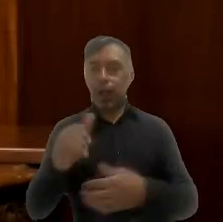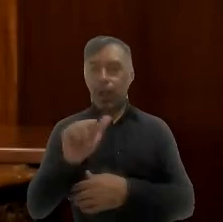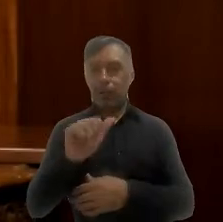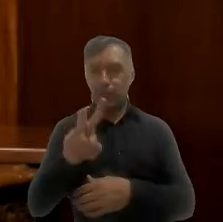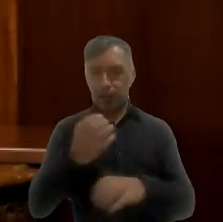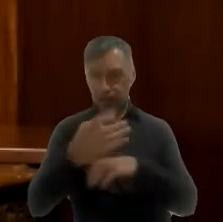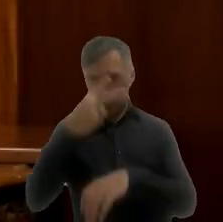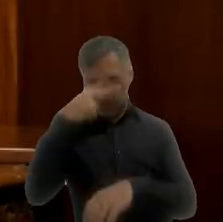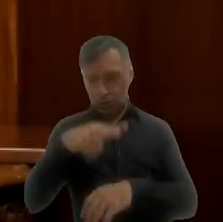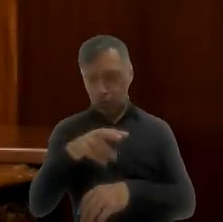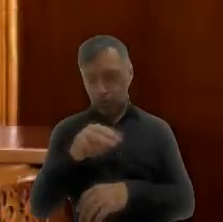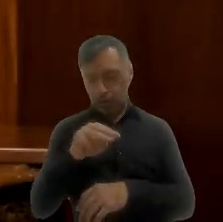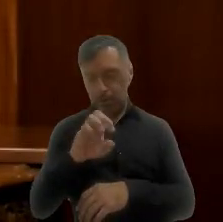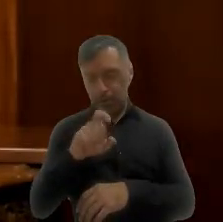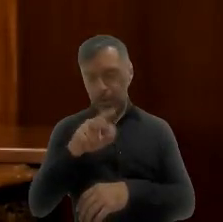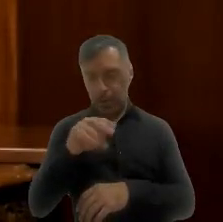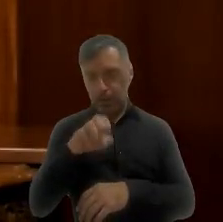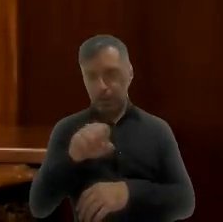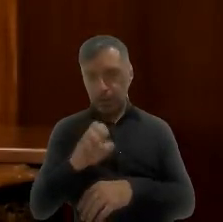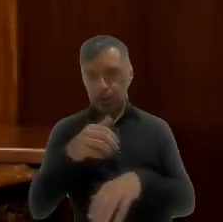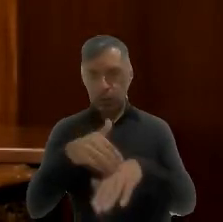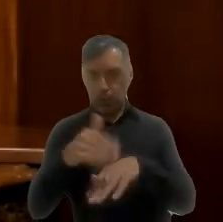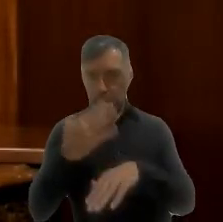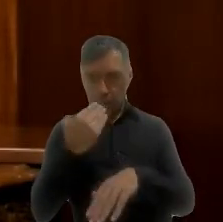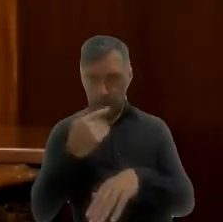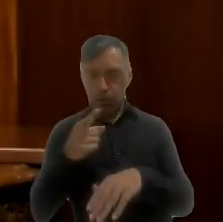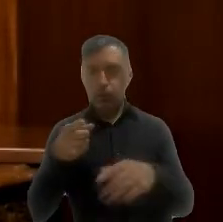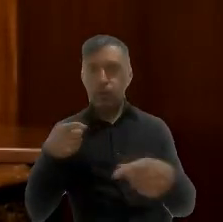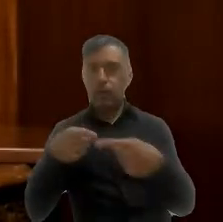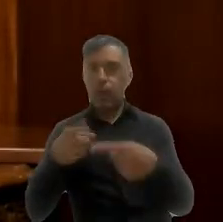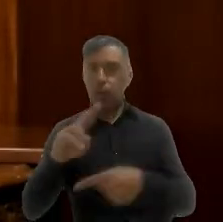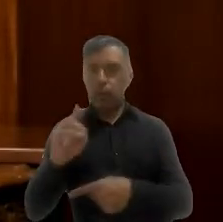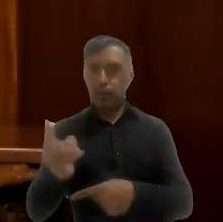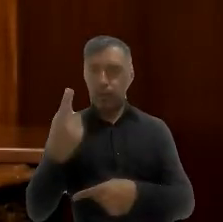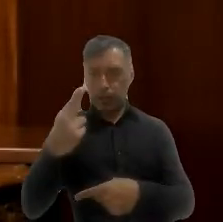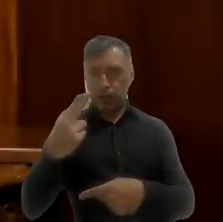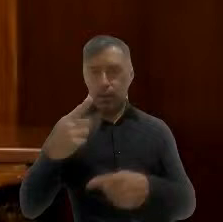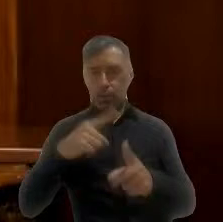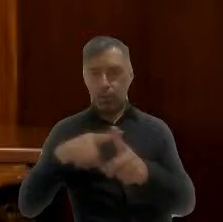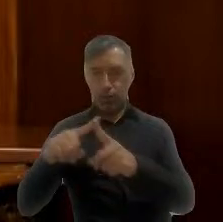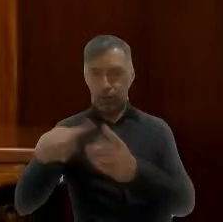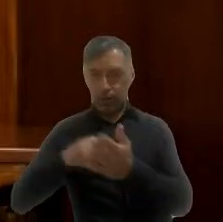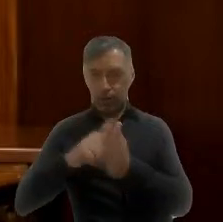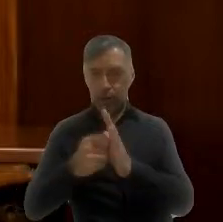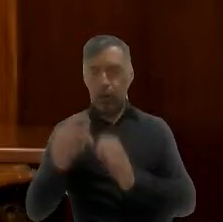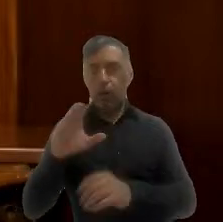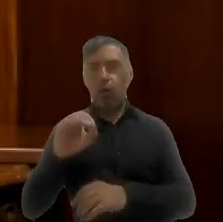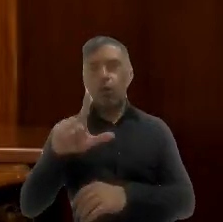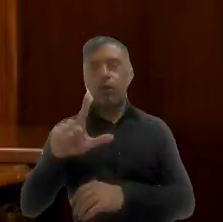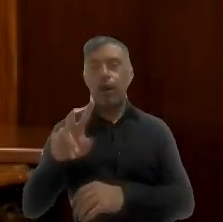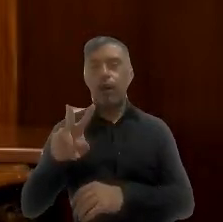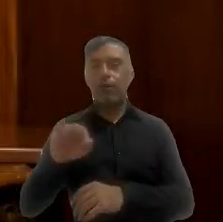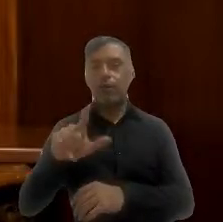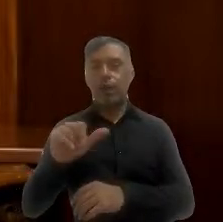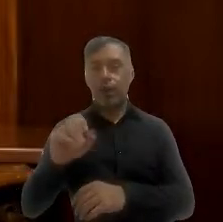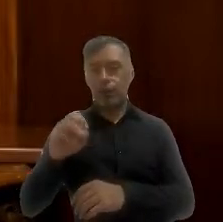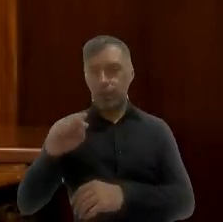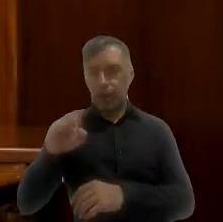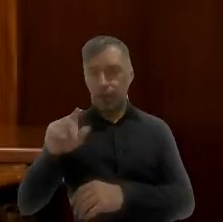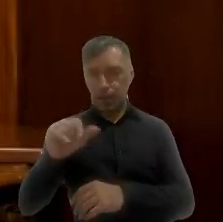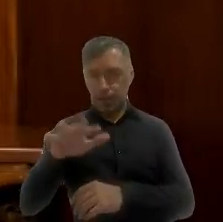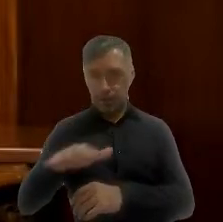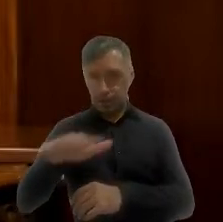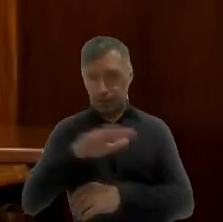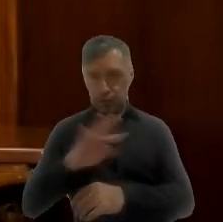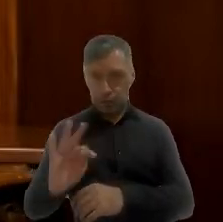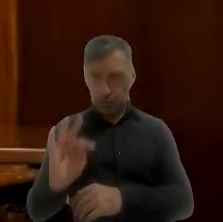esquina Universidad Politécnica, Colonia Villa Esmeralda, Tultitlán, Estado de México, para